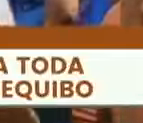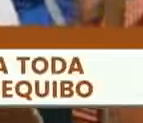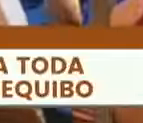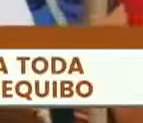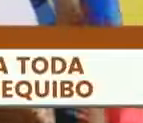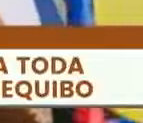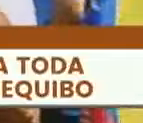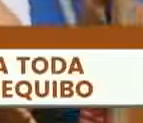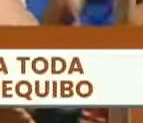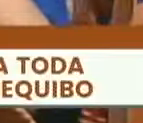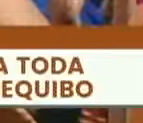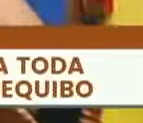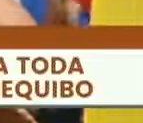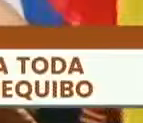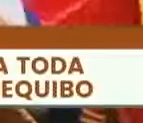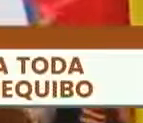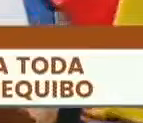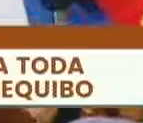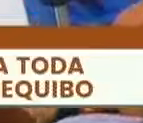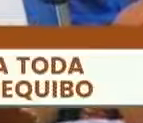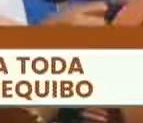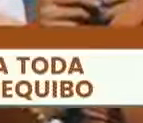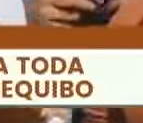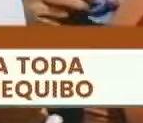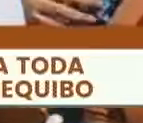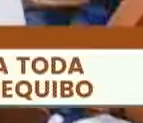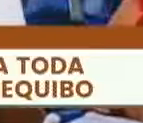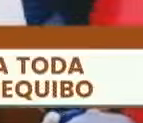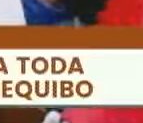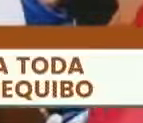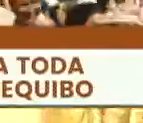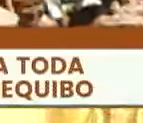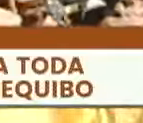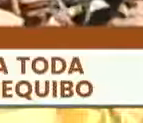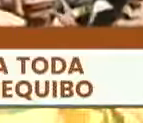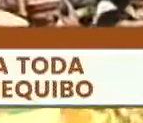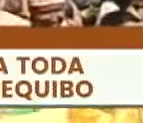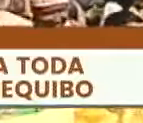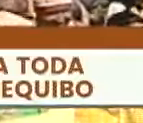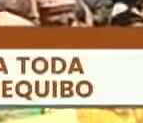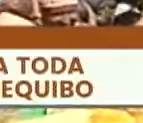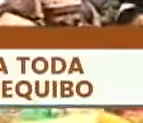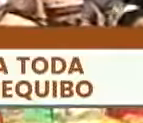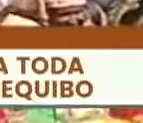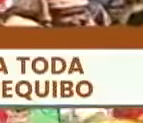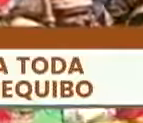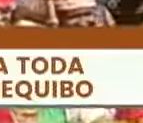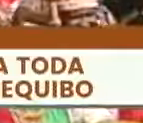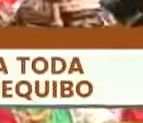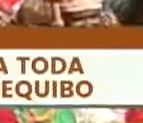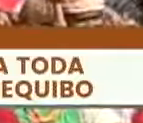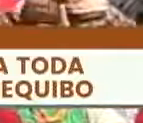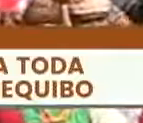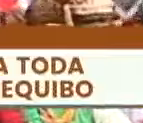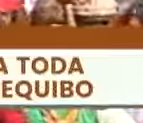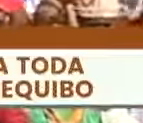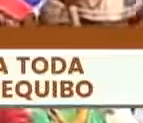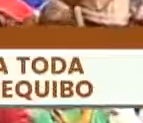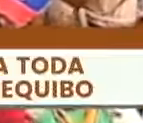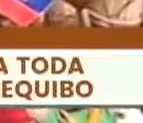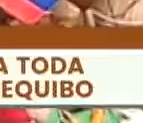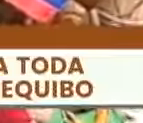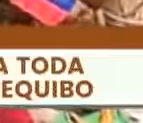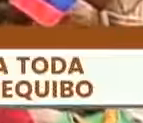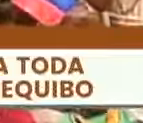sangre heroica de Huaycaipuro, igual con mi amigo gobernador Aliceta Hernández.